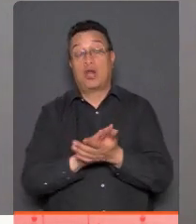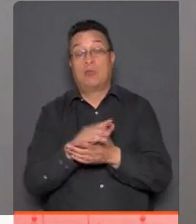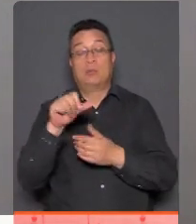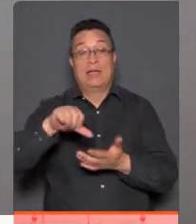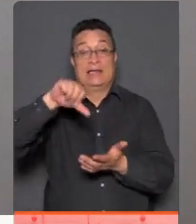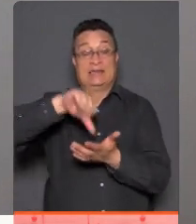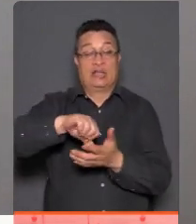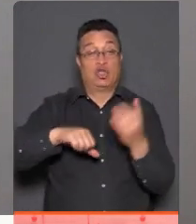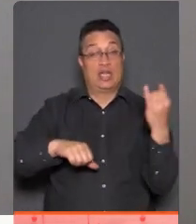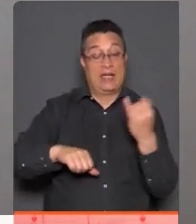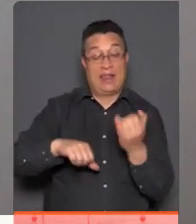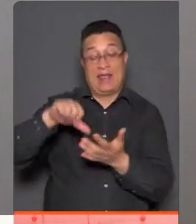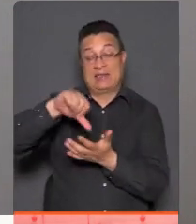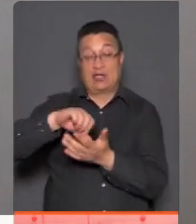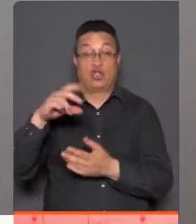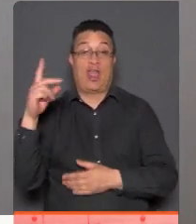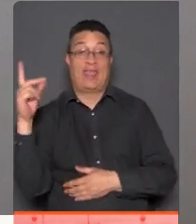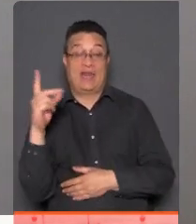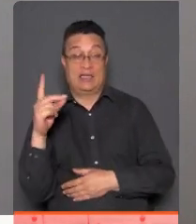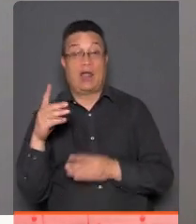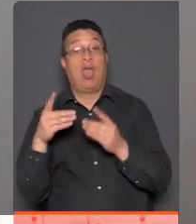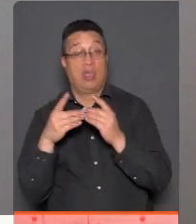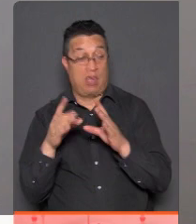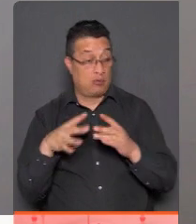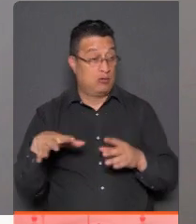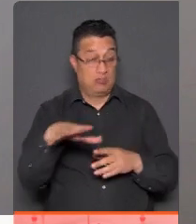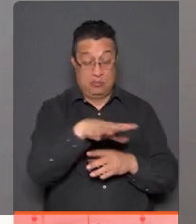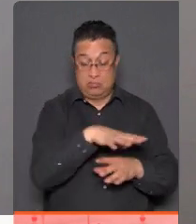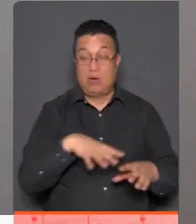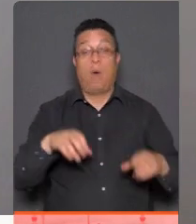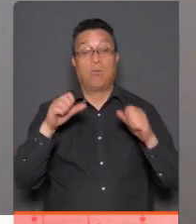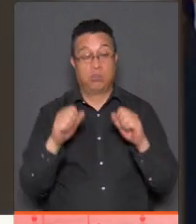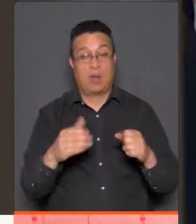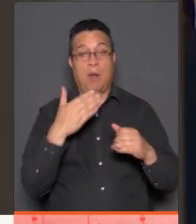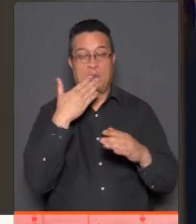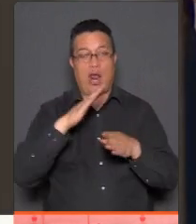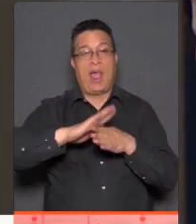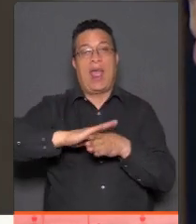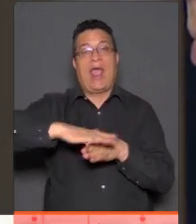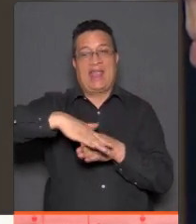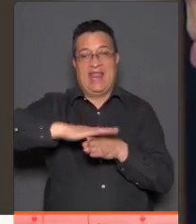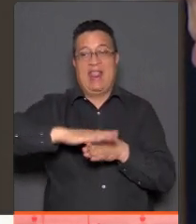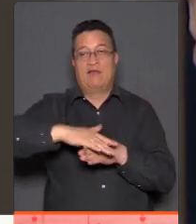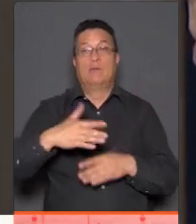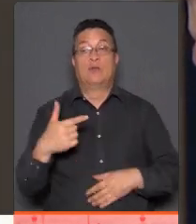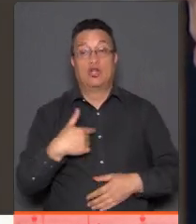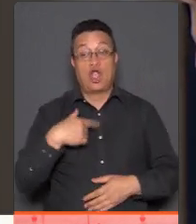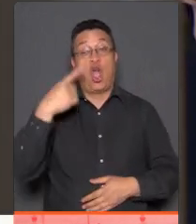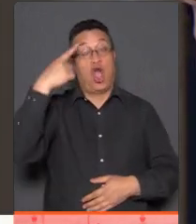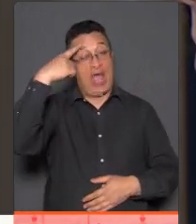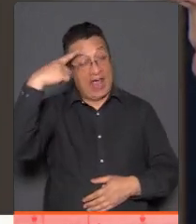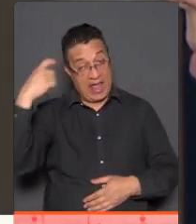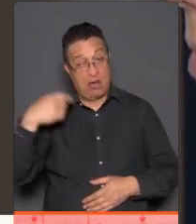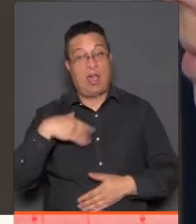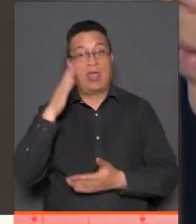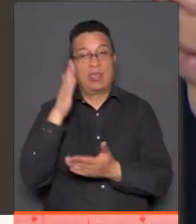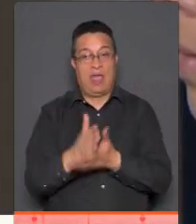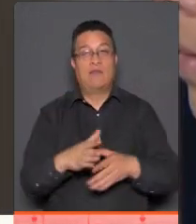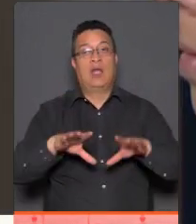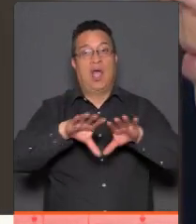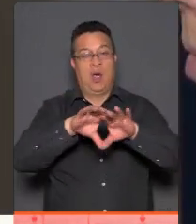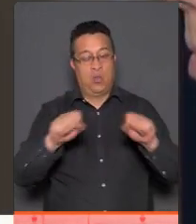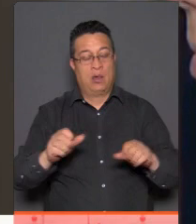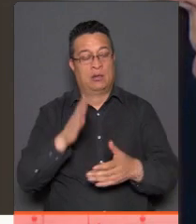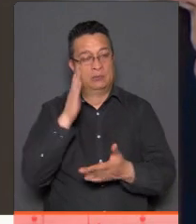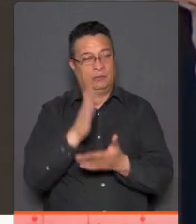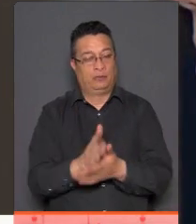centroizquierda y la centroderecha democrática, y que eso pueda generar condiciones de equilibrio. Yo creo que tenemos que mantener el acuerdo en los términos en que